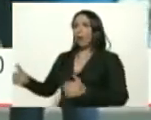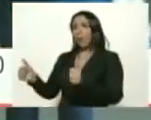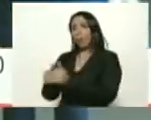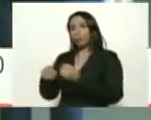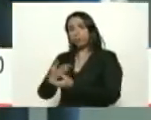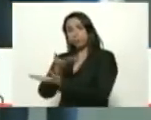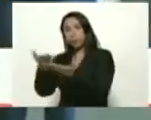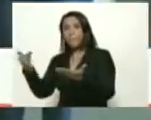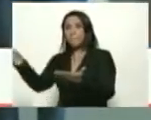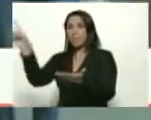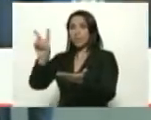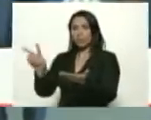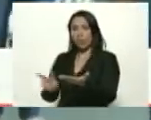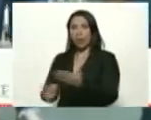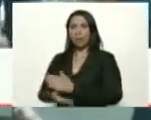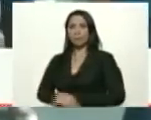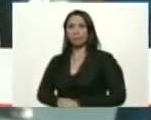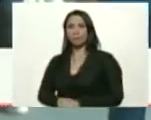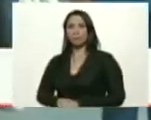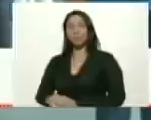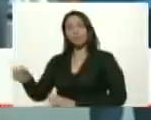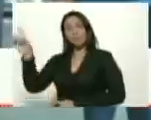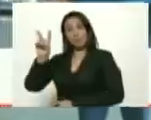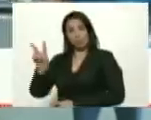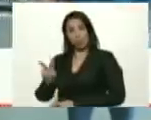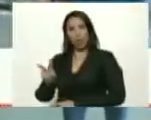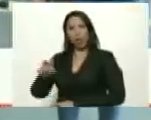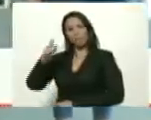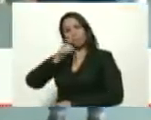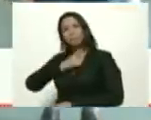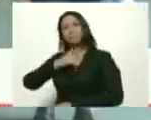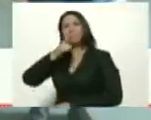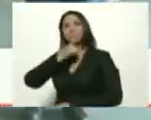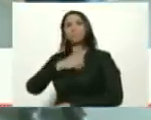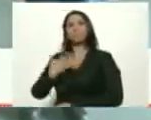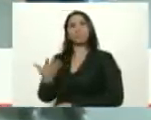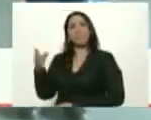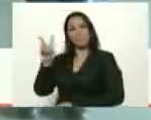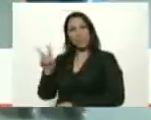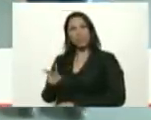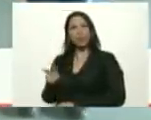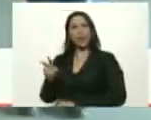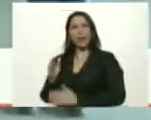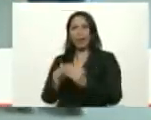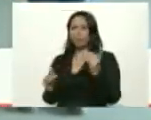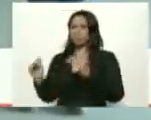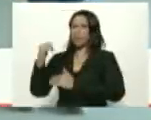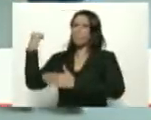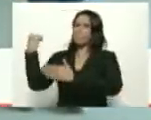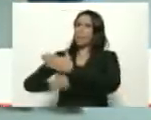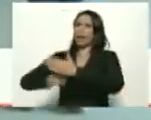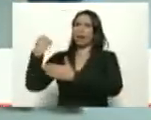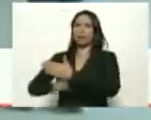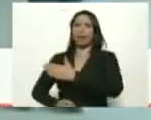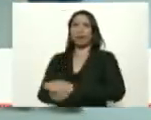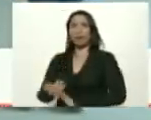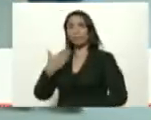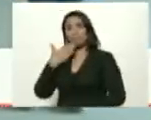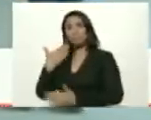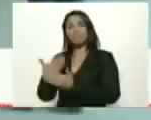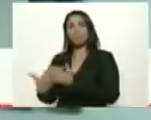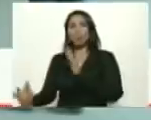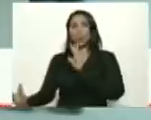a toda Venezuela. A la Venezuela que resiste, a la Venezuela que se crece en batalla. Agradecemos